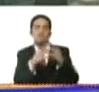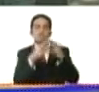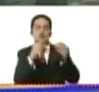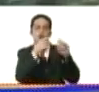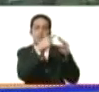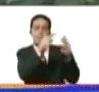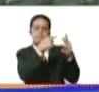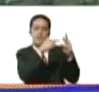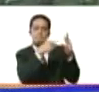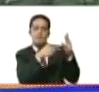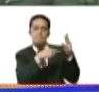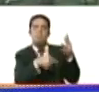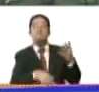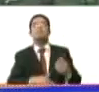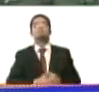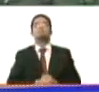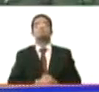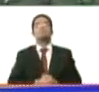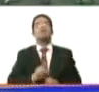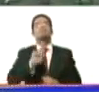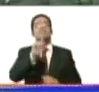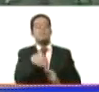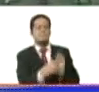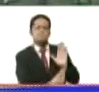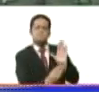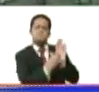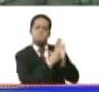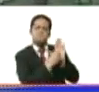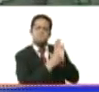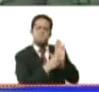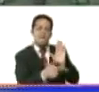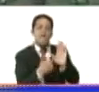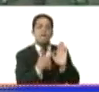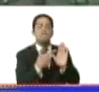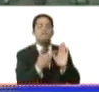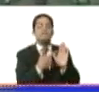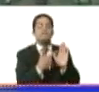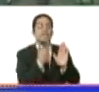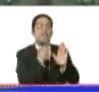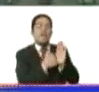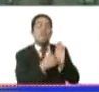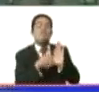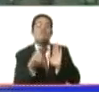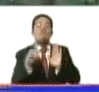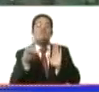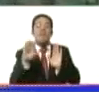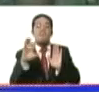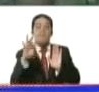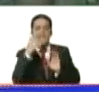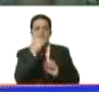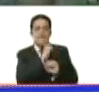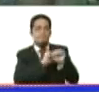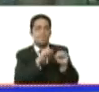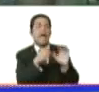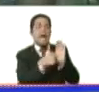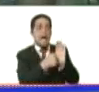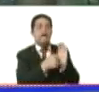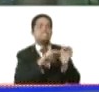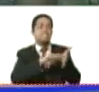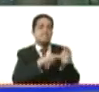operacional. Se incluyó la definición del sector defensa como el que concentra la capacidad